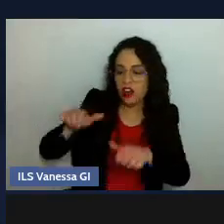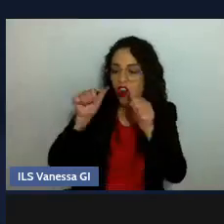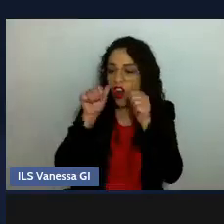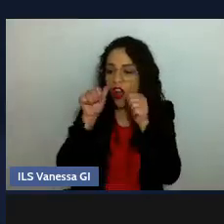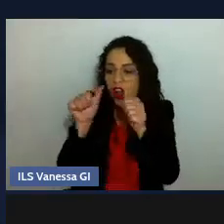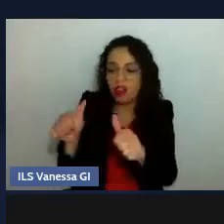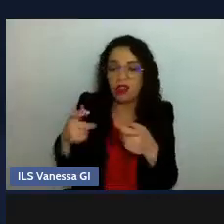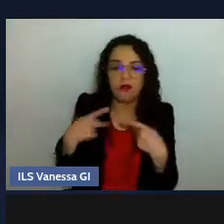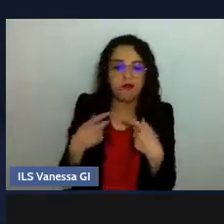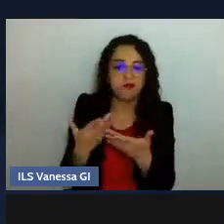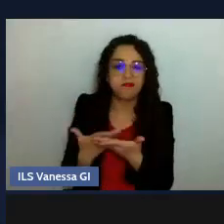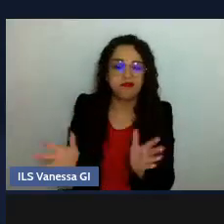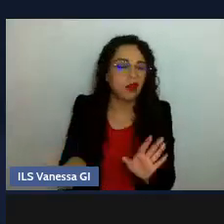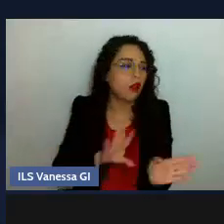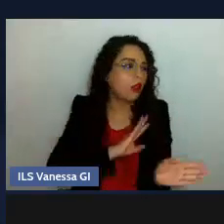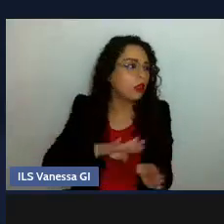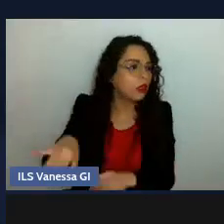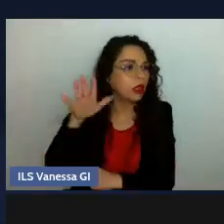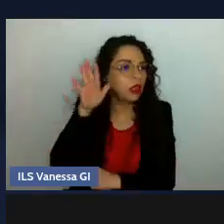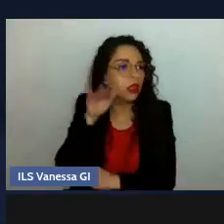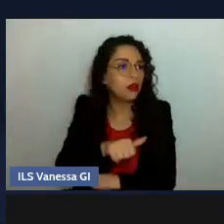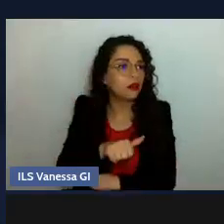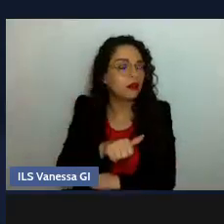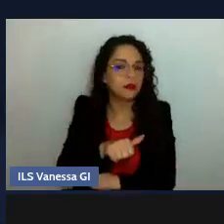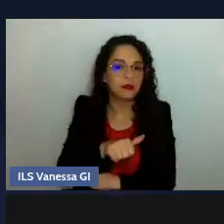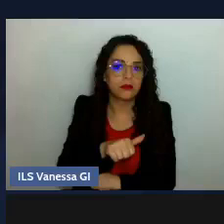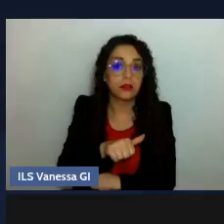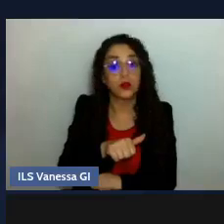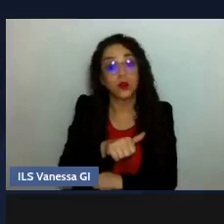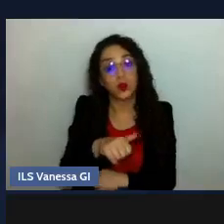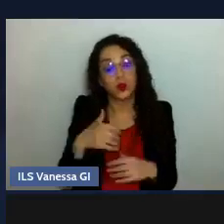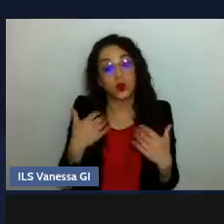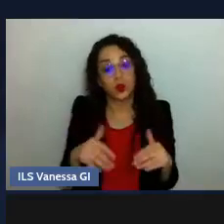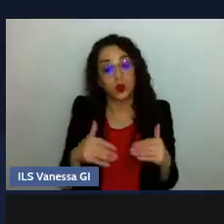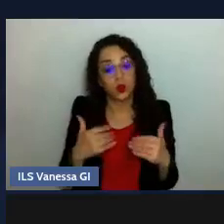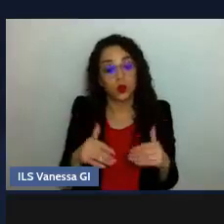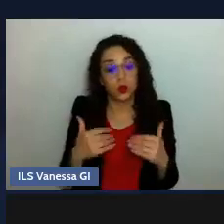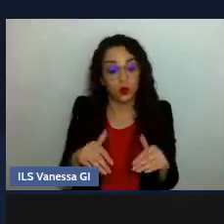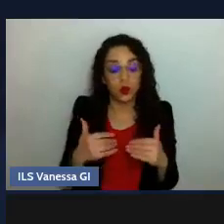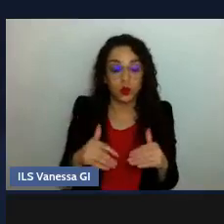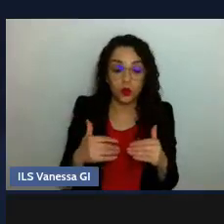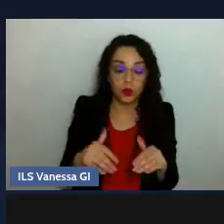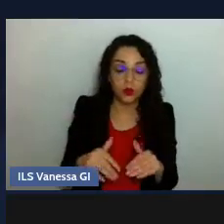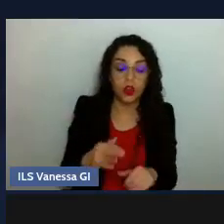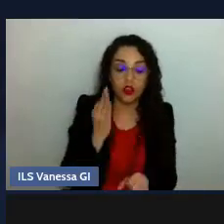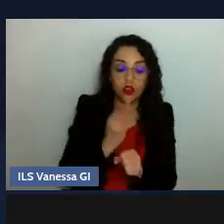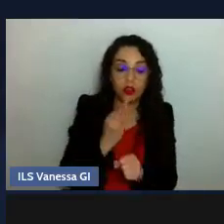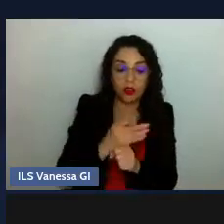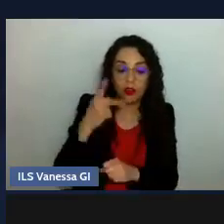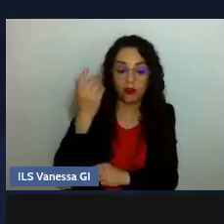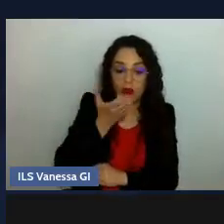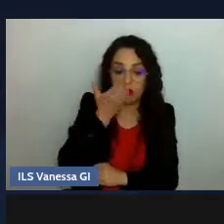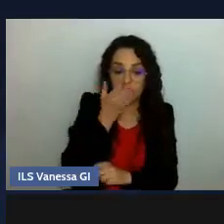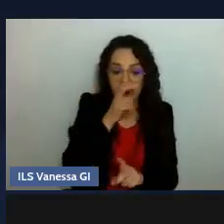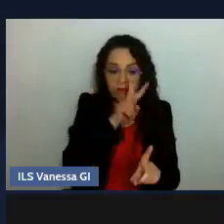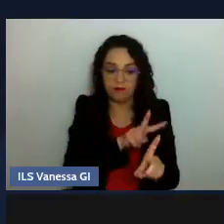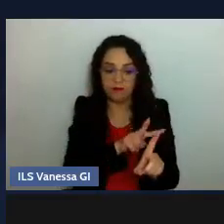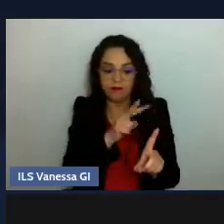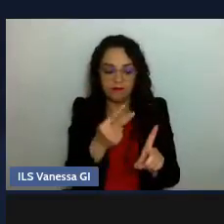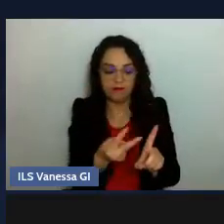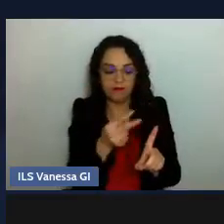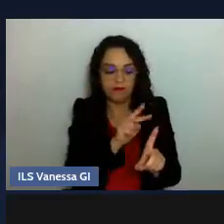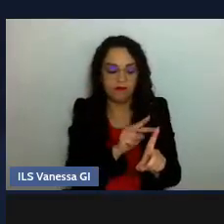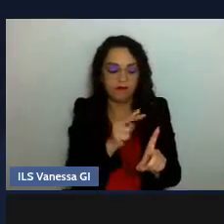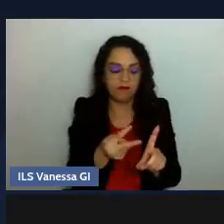Hay una visión todavía muy antropocéntrica. Esto quiere decir que la salud se le sigue dando este